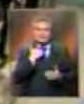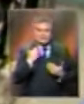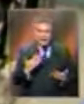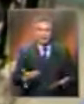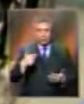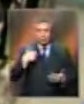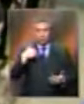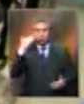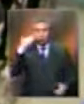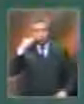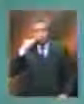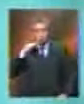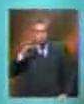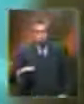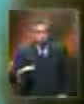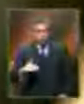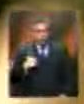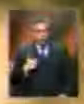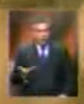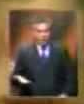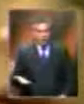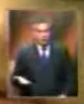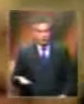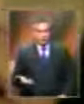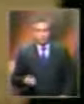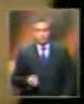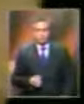que yo era una niña tan chica.